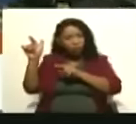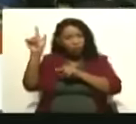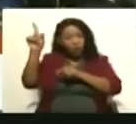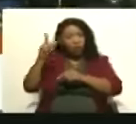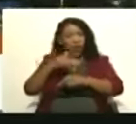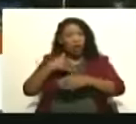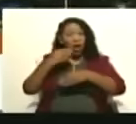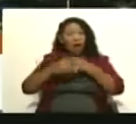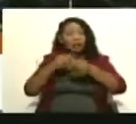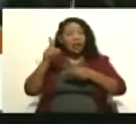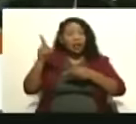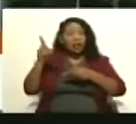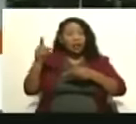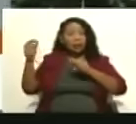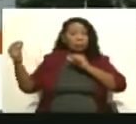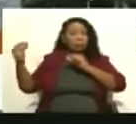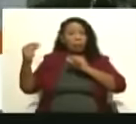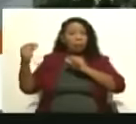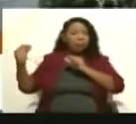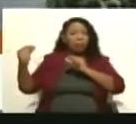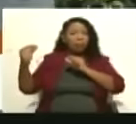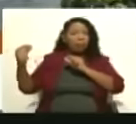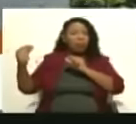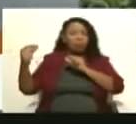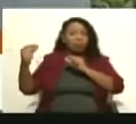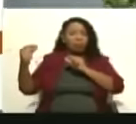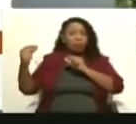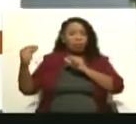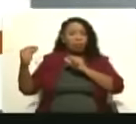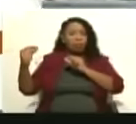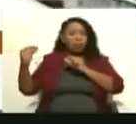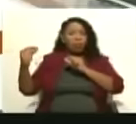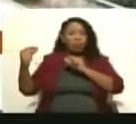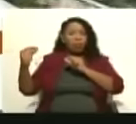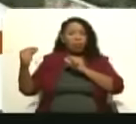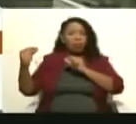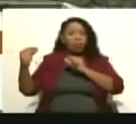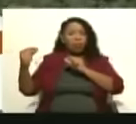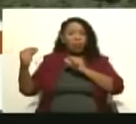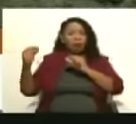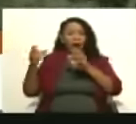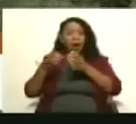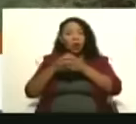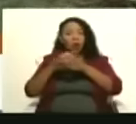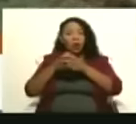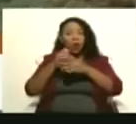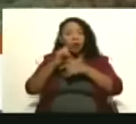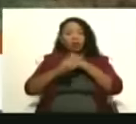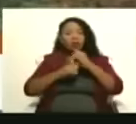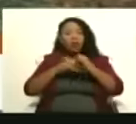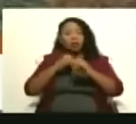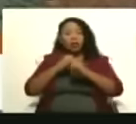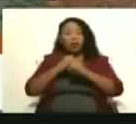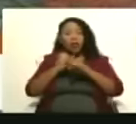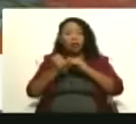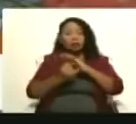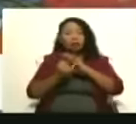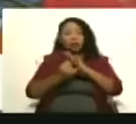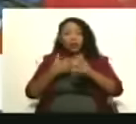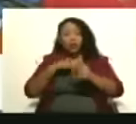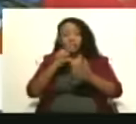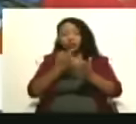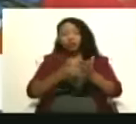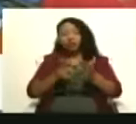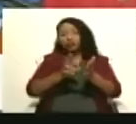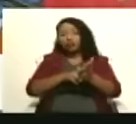a llevar esta contienda, este contencioso, a organismos multilaterales donde nosotros repetidamente lo